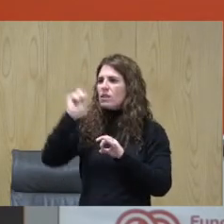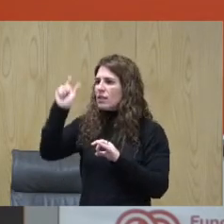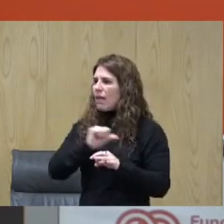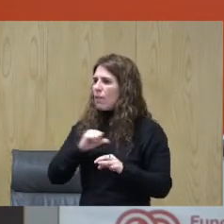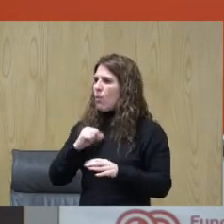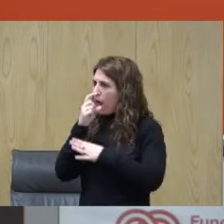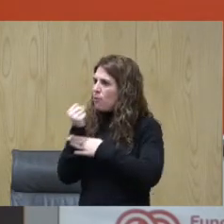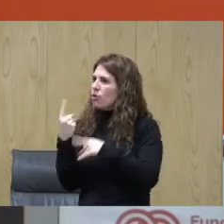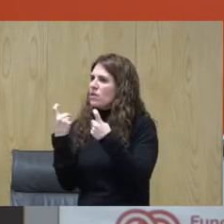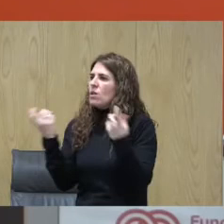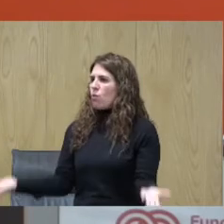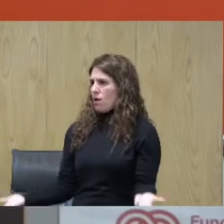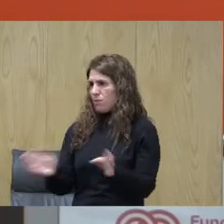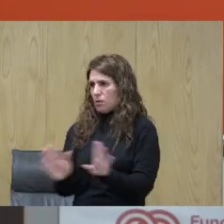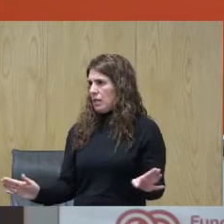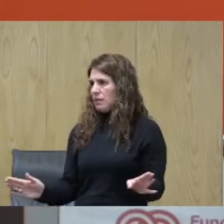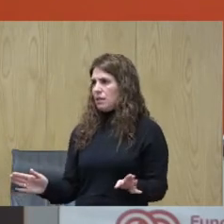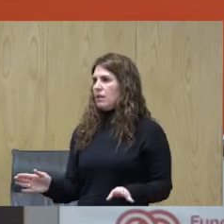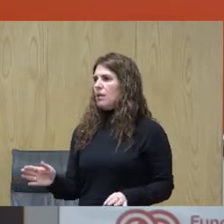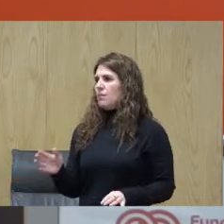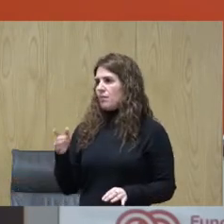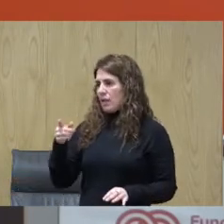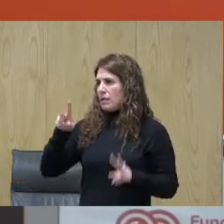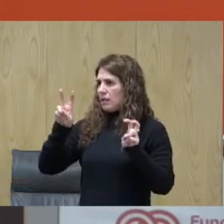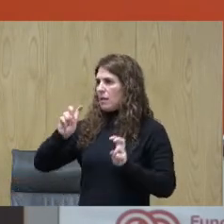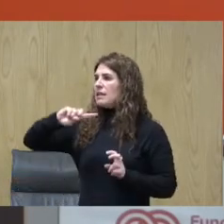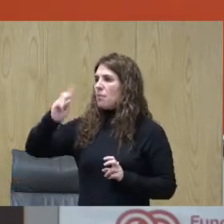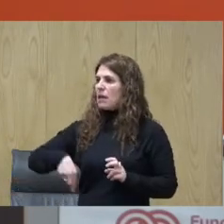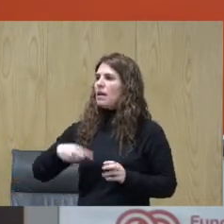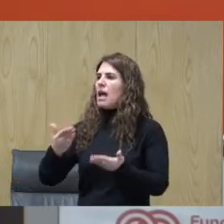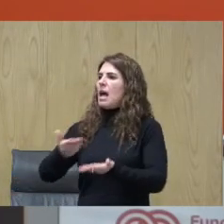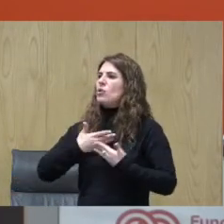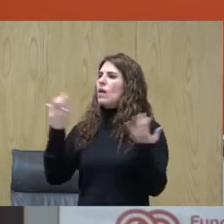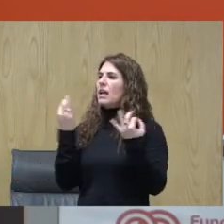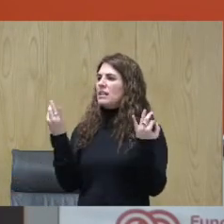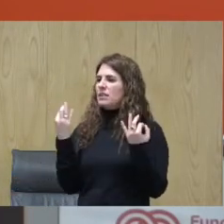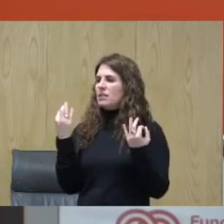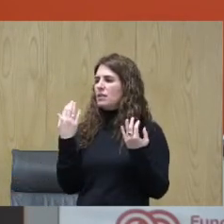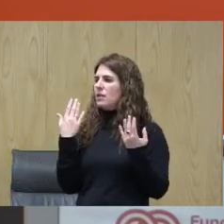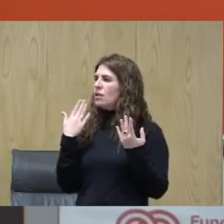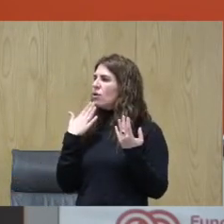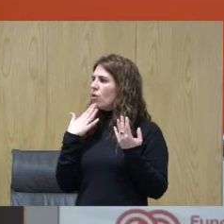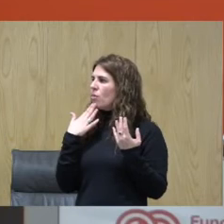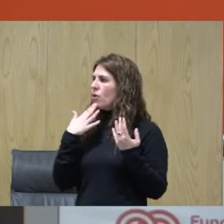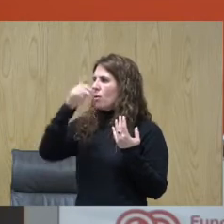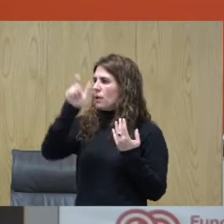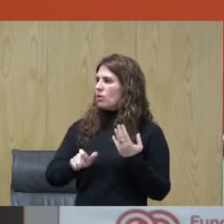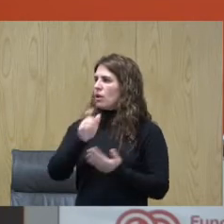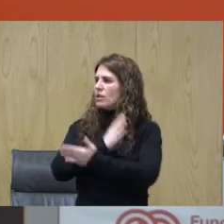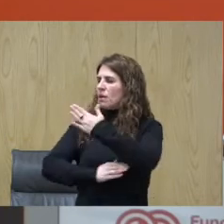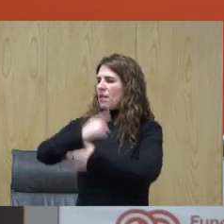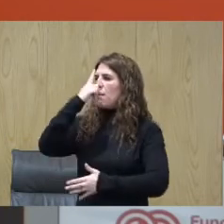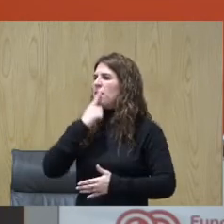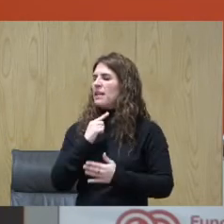individual. O sea que al final también eso también nos va a ayudar un poco a separarnos de ese perfil de persona con discapacidad.